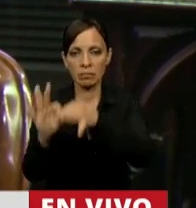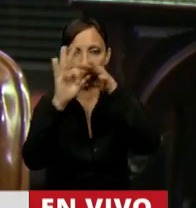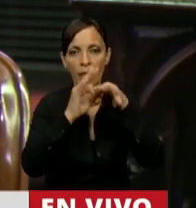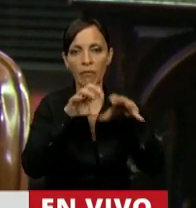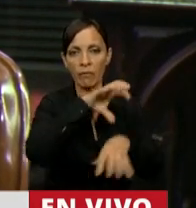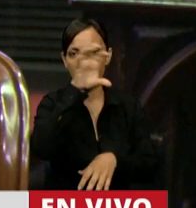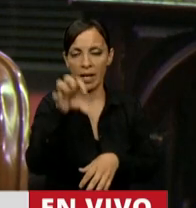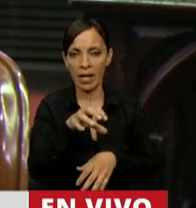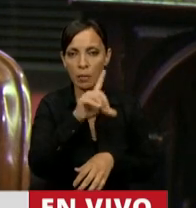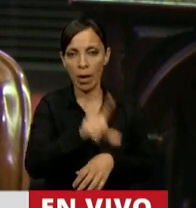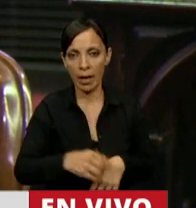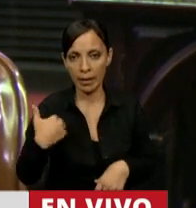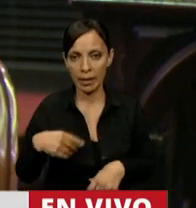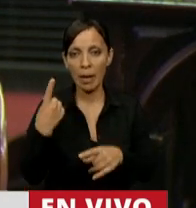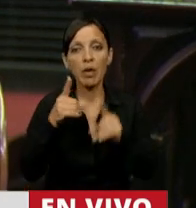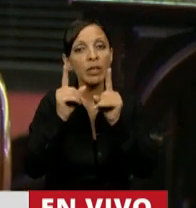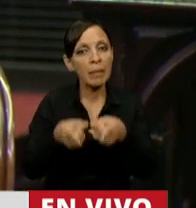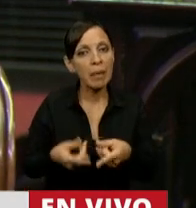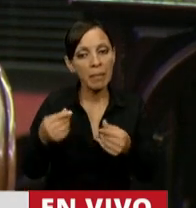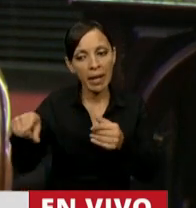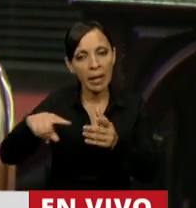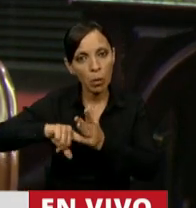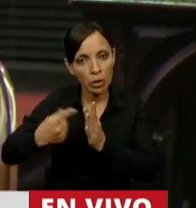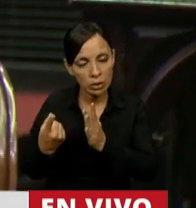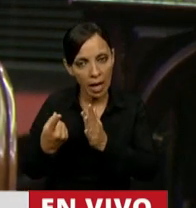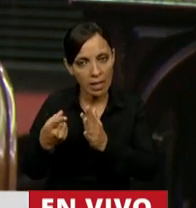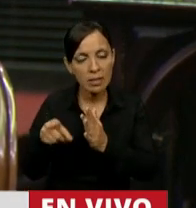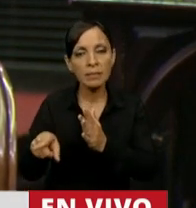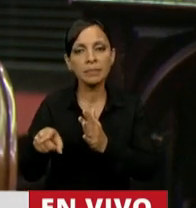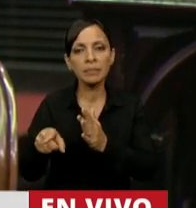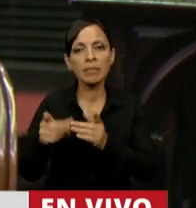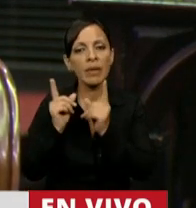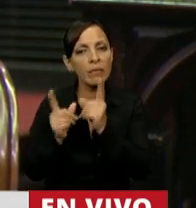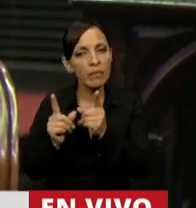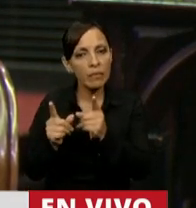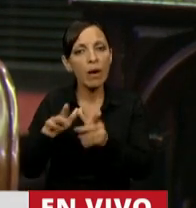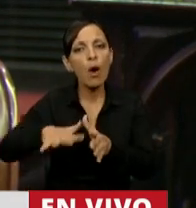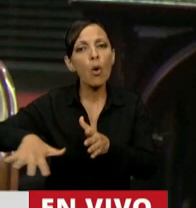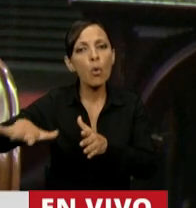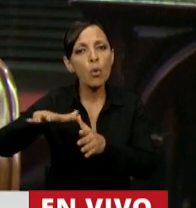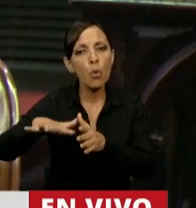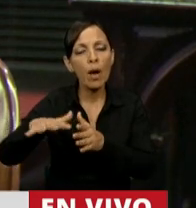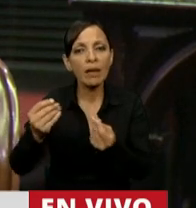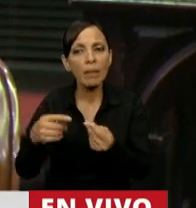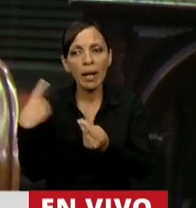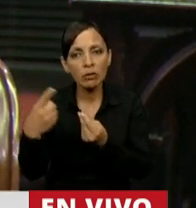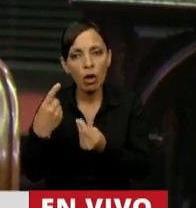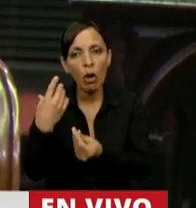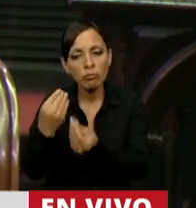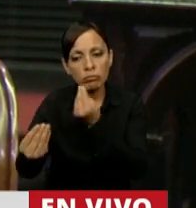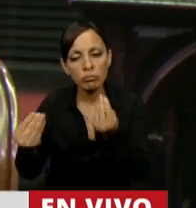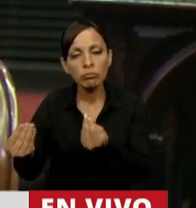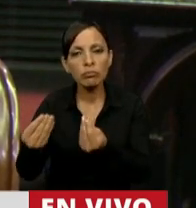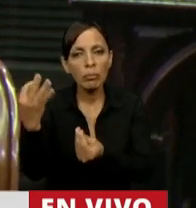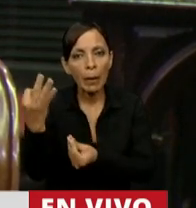la Argentina, pero también para que Buenos Aires siga siendo un gran lugar donde vivir y un gran lugar